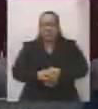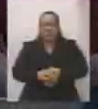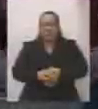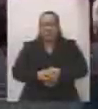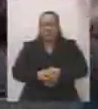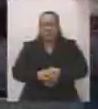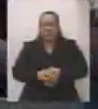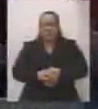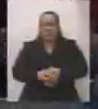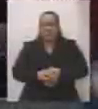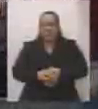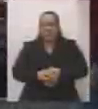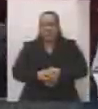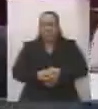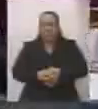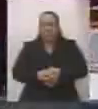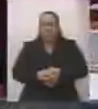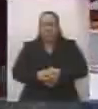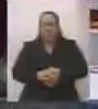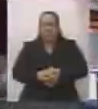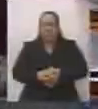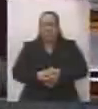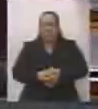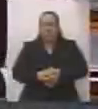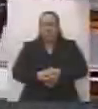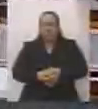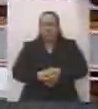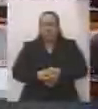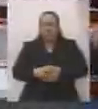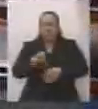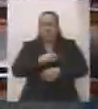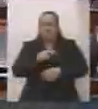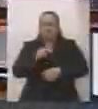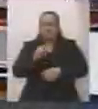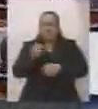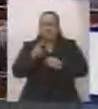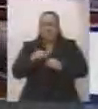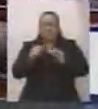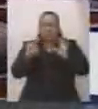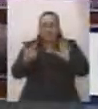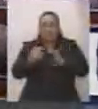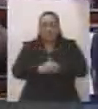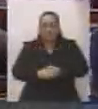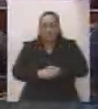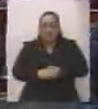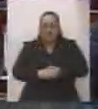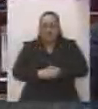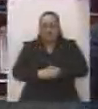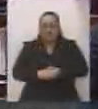al profesor doctor Erich Maskin, Premio Nobel de Economía 2007.